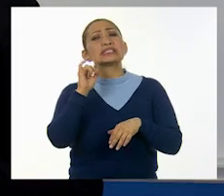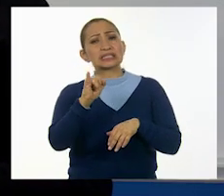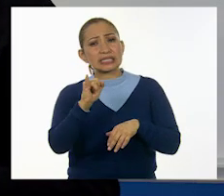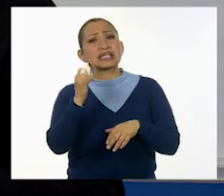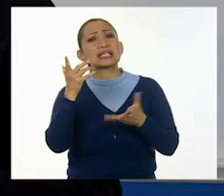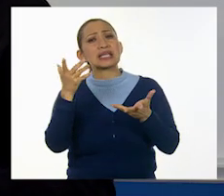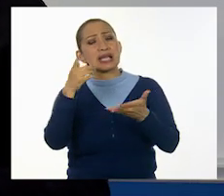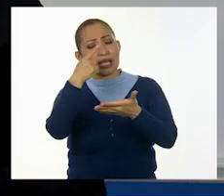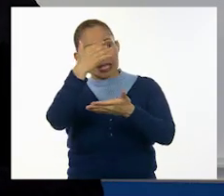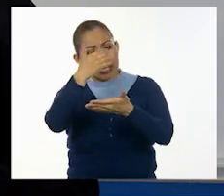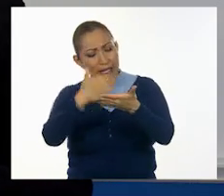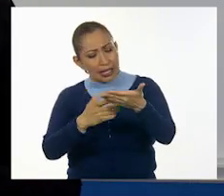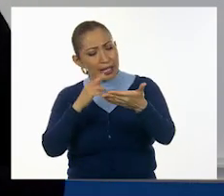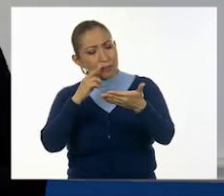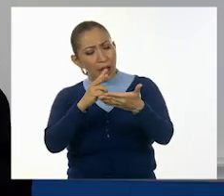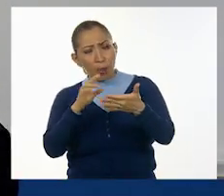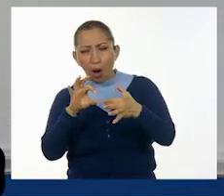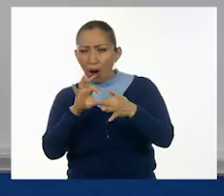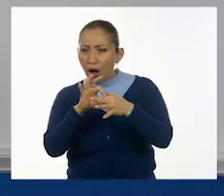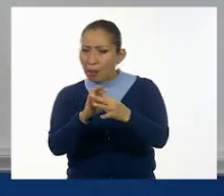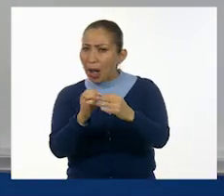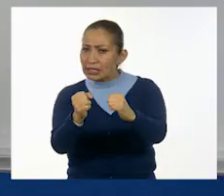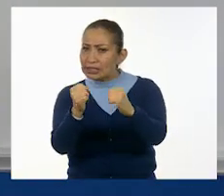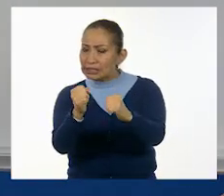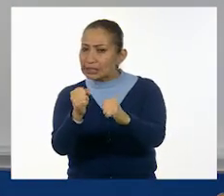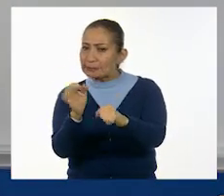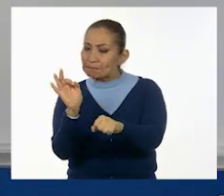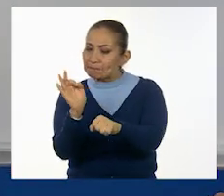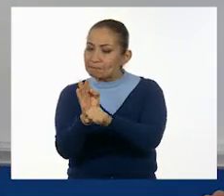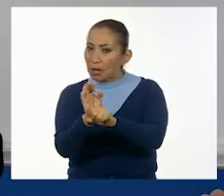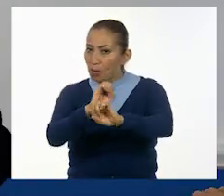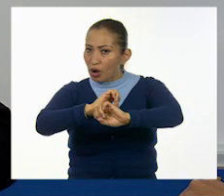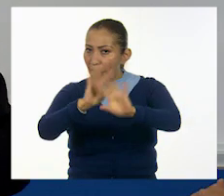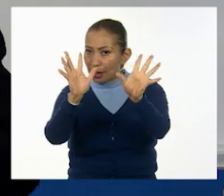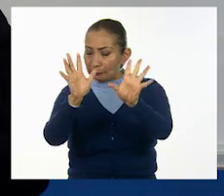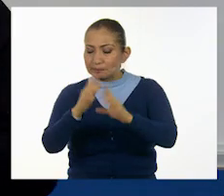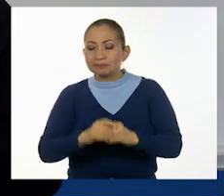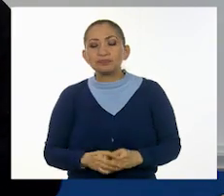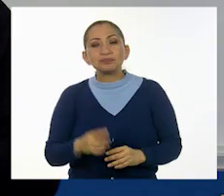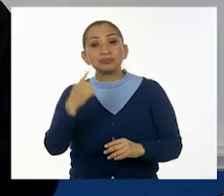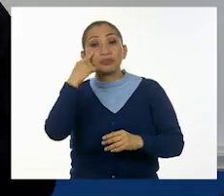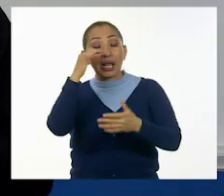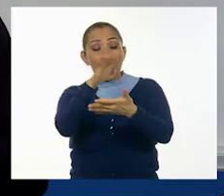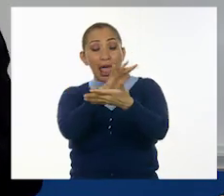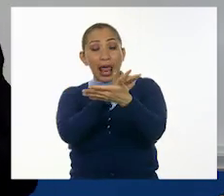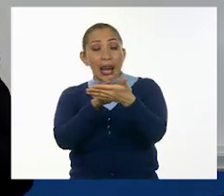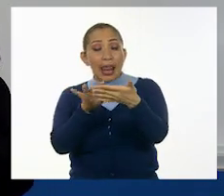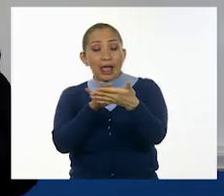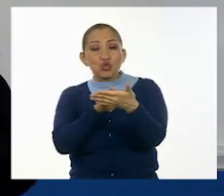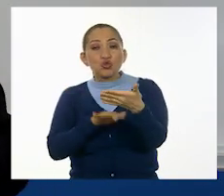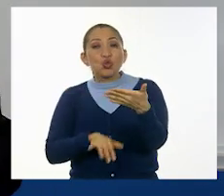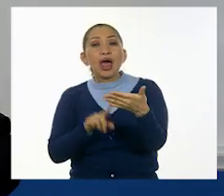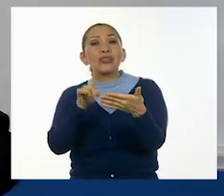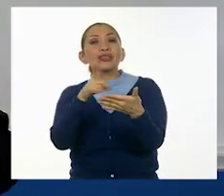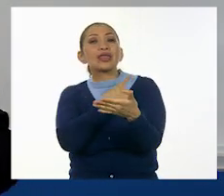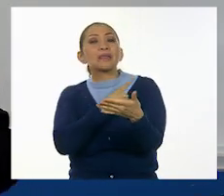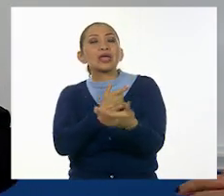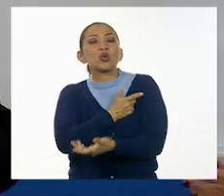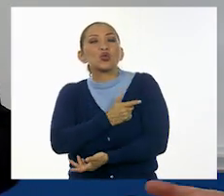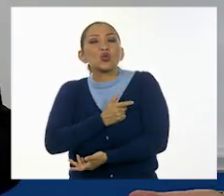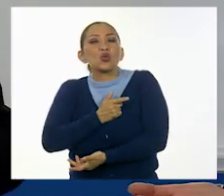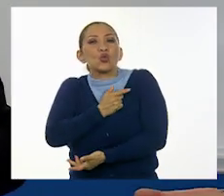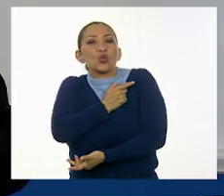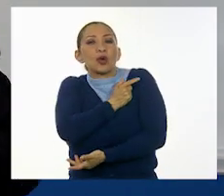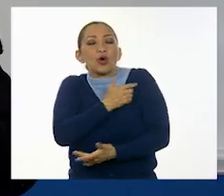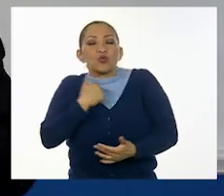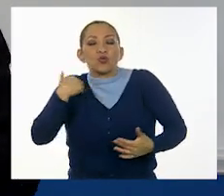en el contenido, pero hay que afianzarlo, hay que dejarlo muy claro. Y es que la lectura tiene que ser un acto placentero.